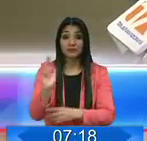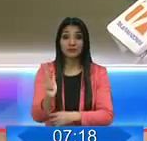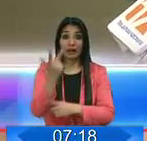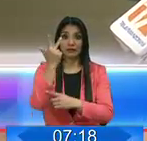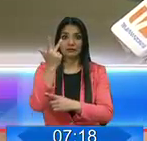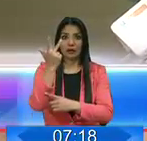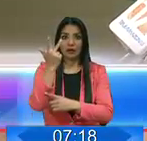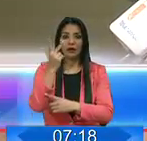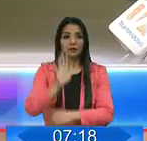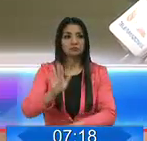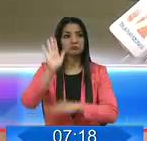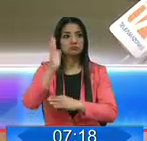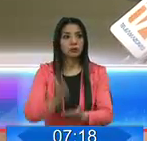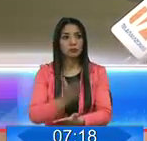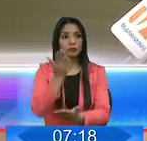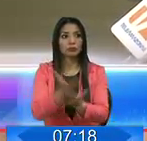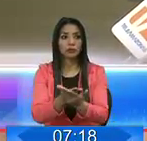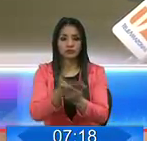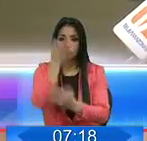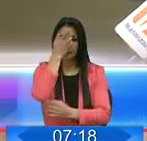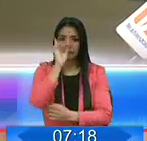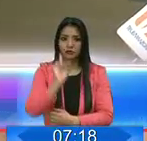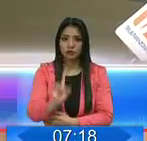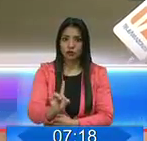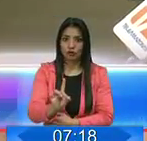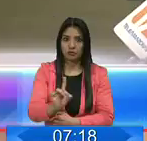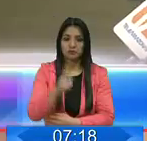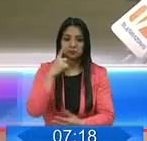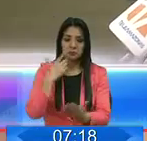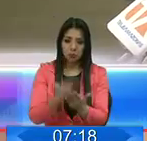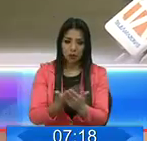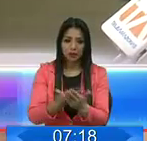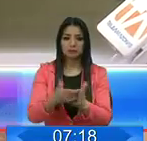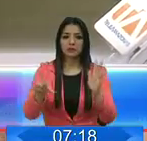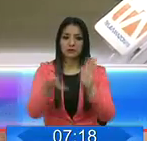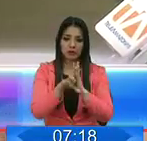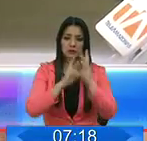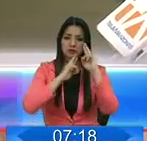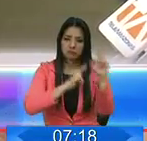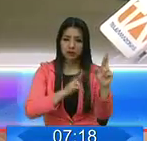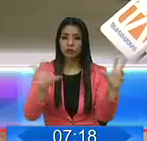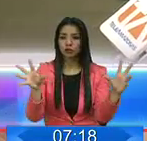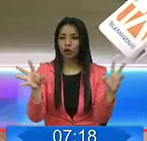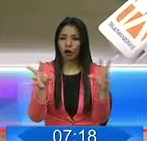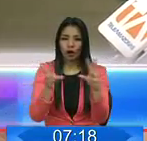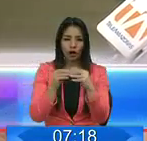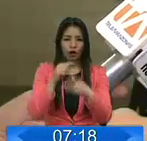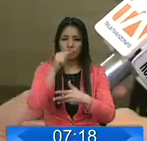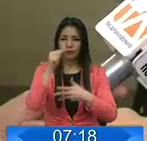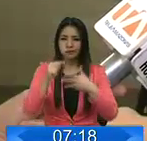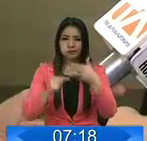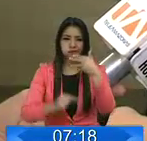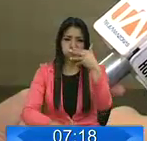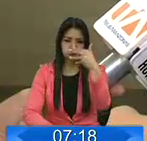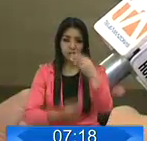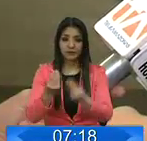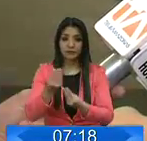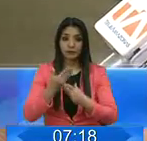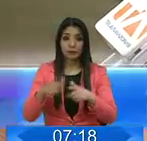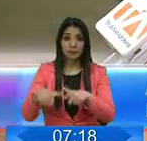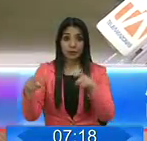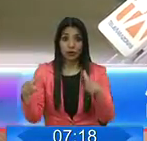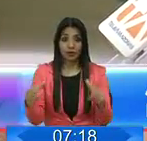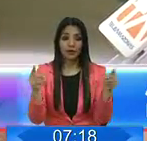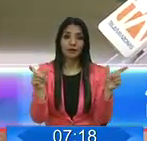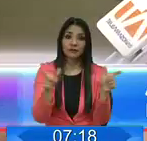podría ser una resolución que tenga el sustento jurídico en base a todo lo que lastimosamente ni el informe de mayoría ni el de